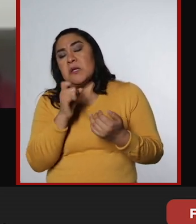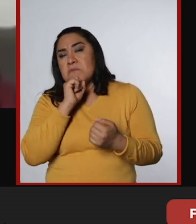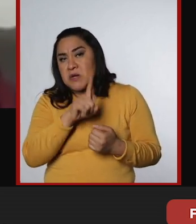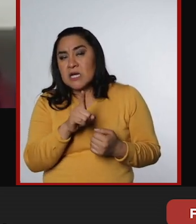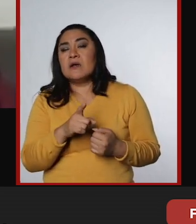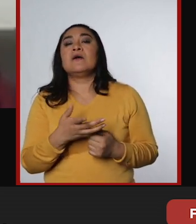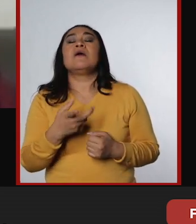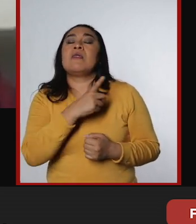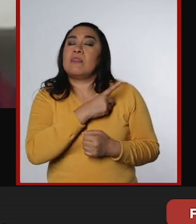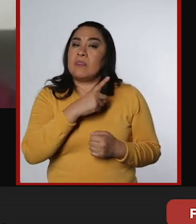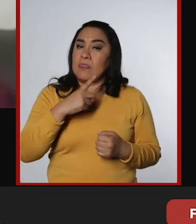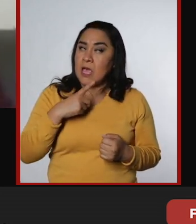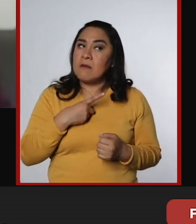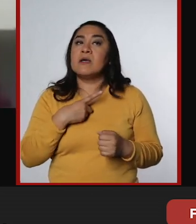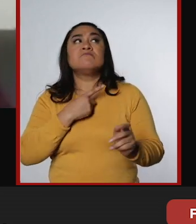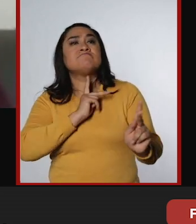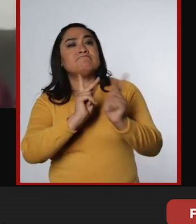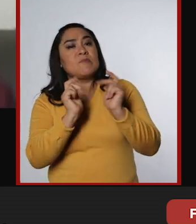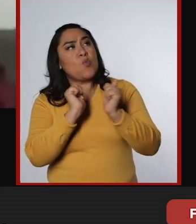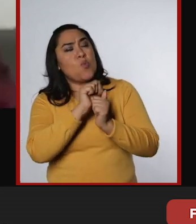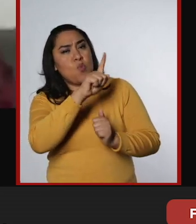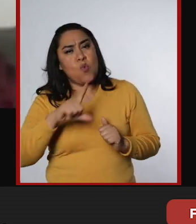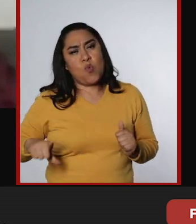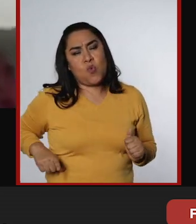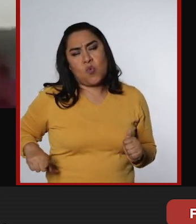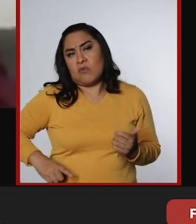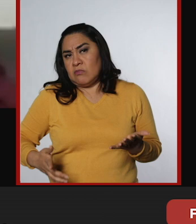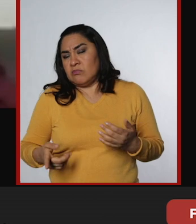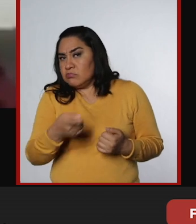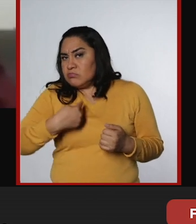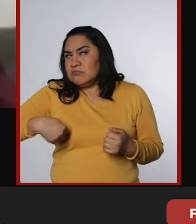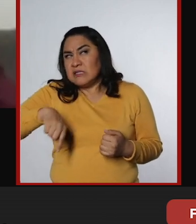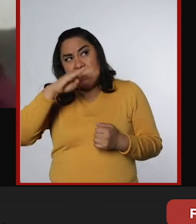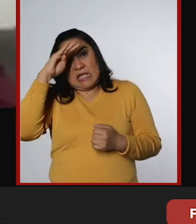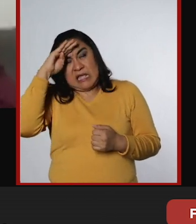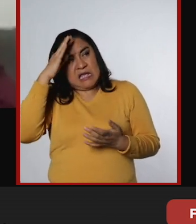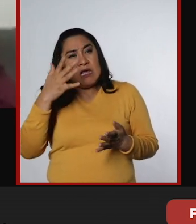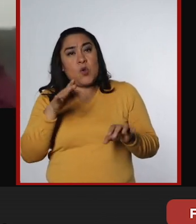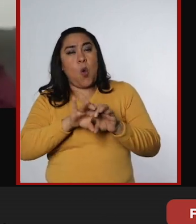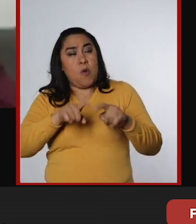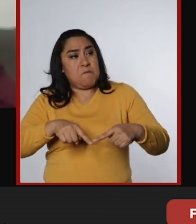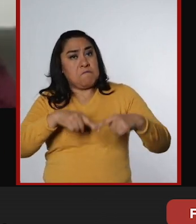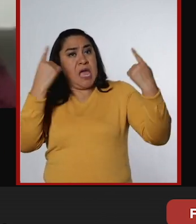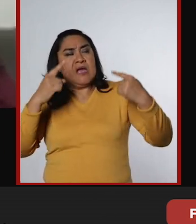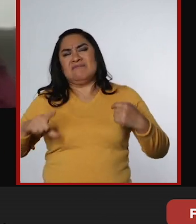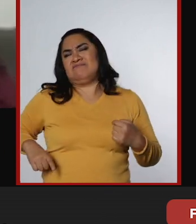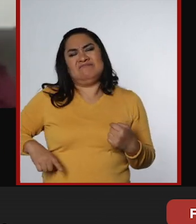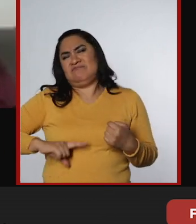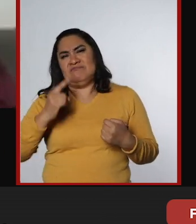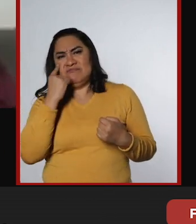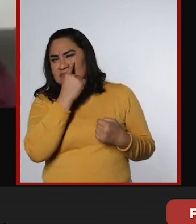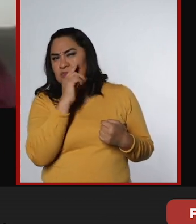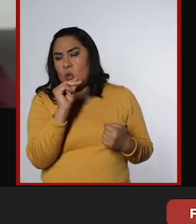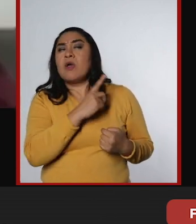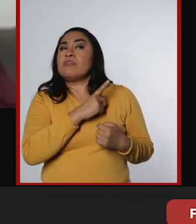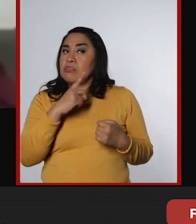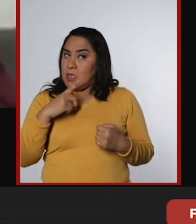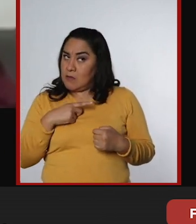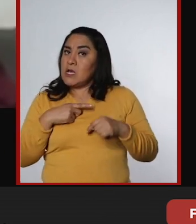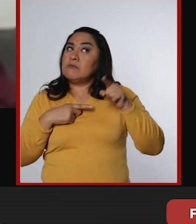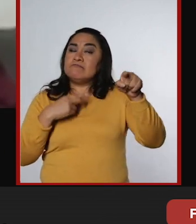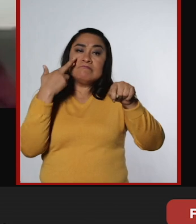gobierno. Nosotros nunca hemos sido partidarios de romper el diálogo con el gobierno. Nos parece que tiene que asumir su corresponsabilidad